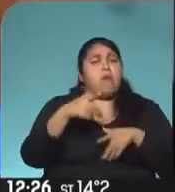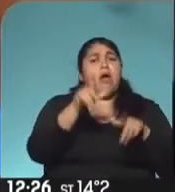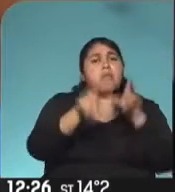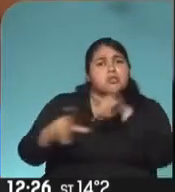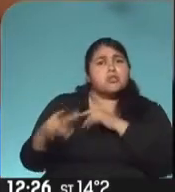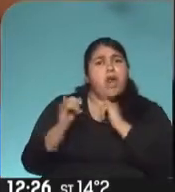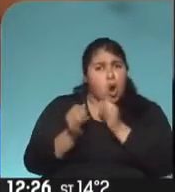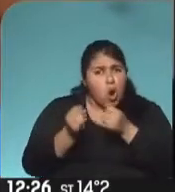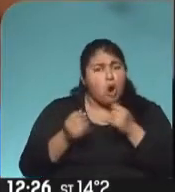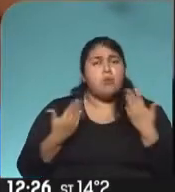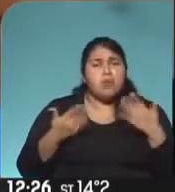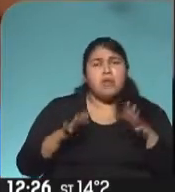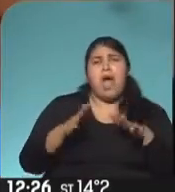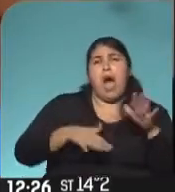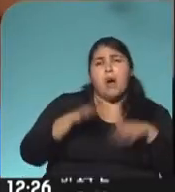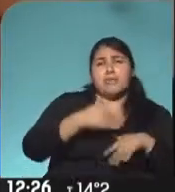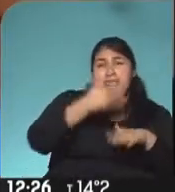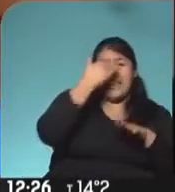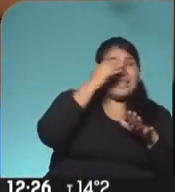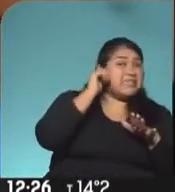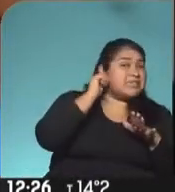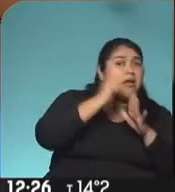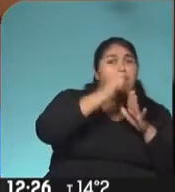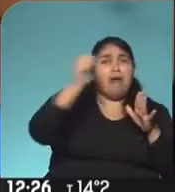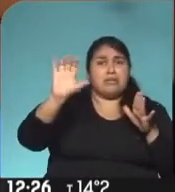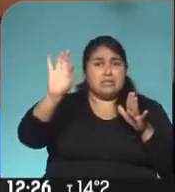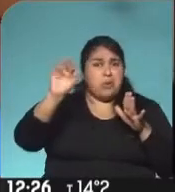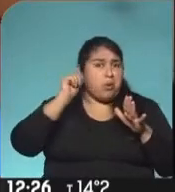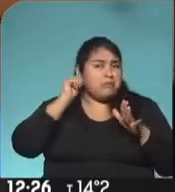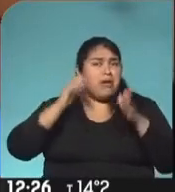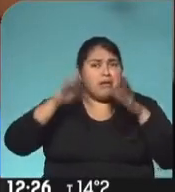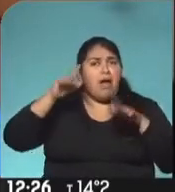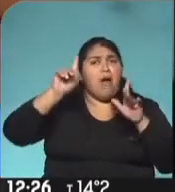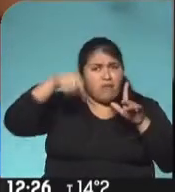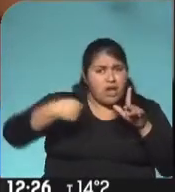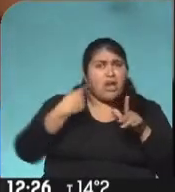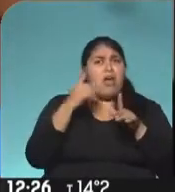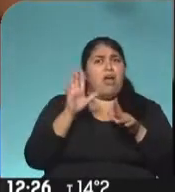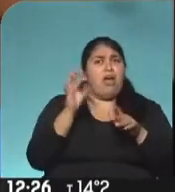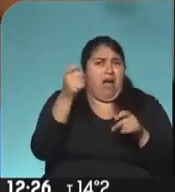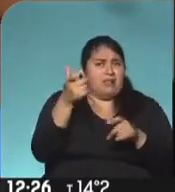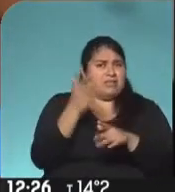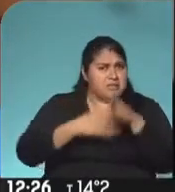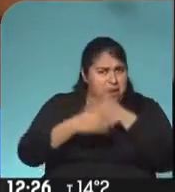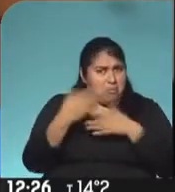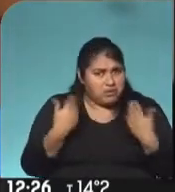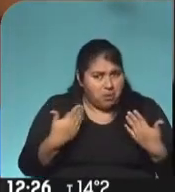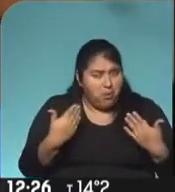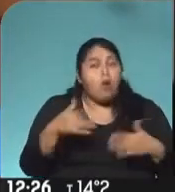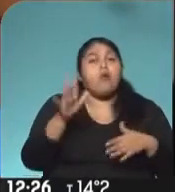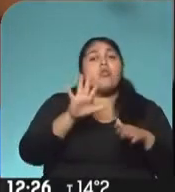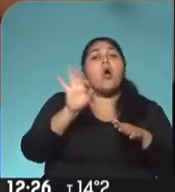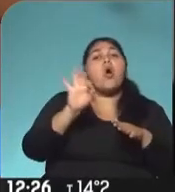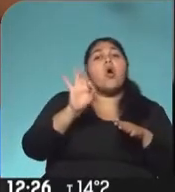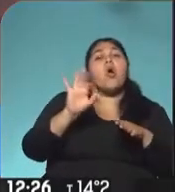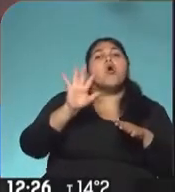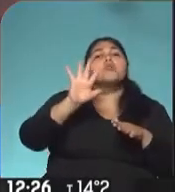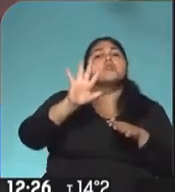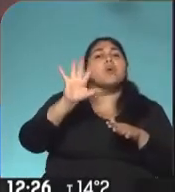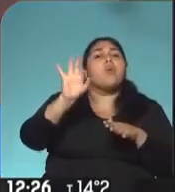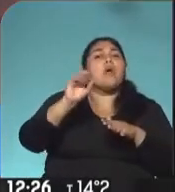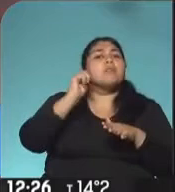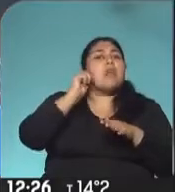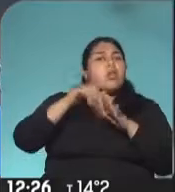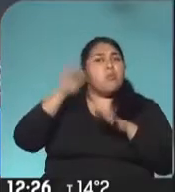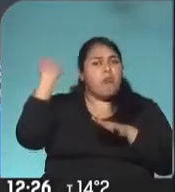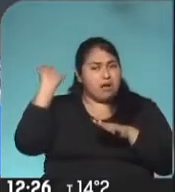gente sana entre 15 y 50 años segunda causa discapacidad para la organización mundial de la salud y la gente mayor de 50 cuarta causa